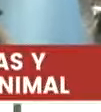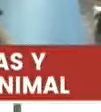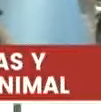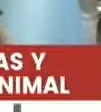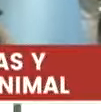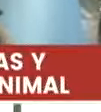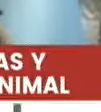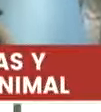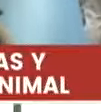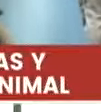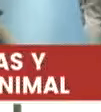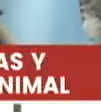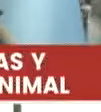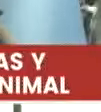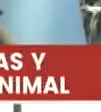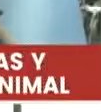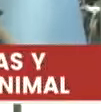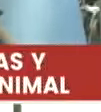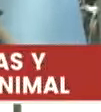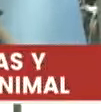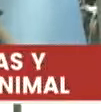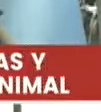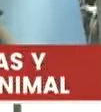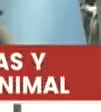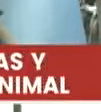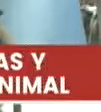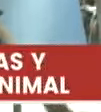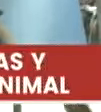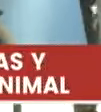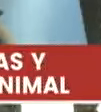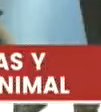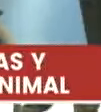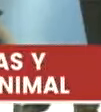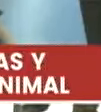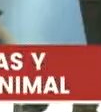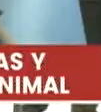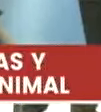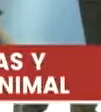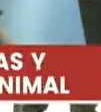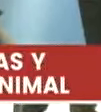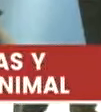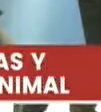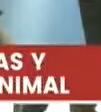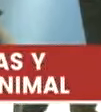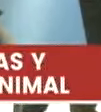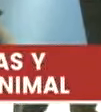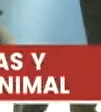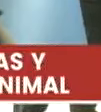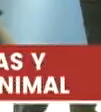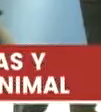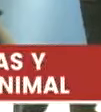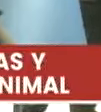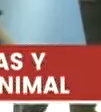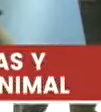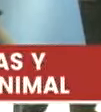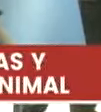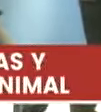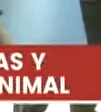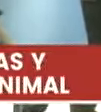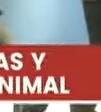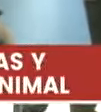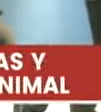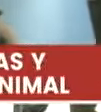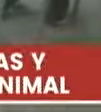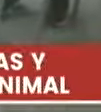hecho el Ministerio Público, que merece el aplauso y el reconocimiento de todos. En ese aspecto, vean